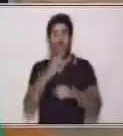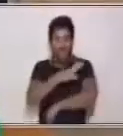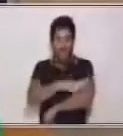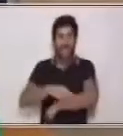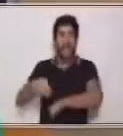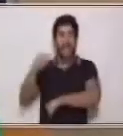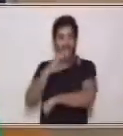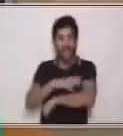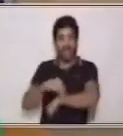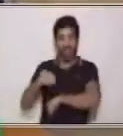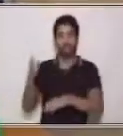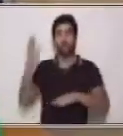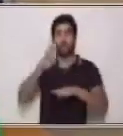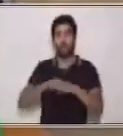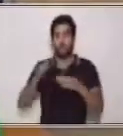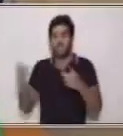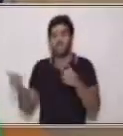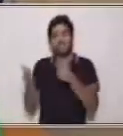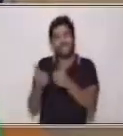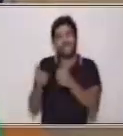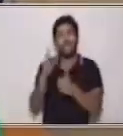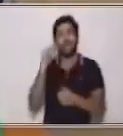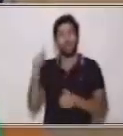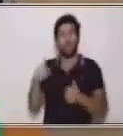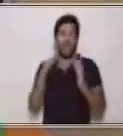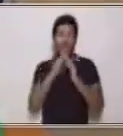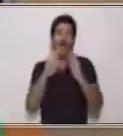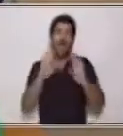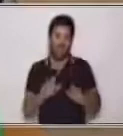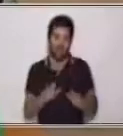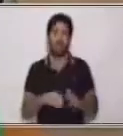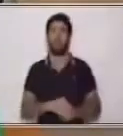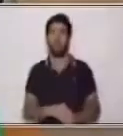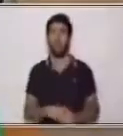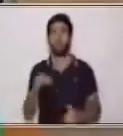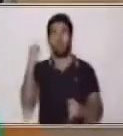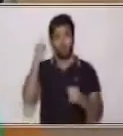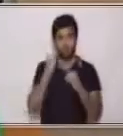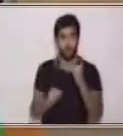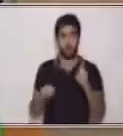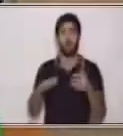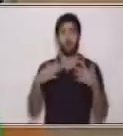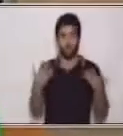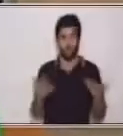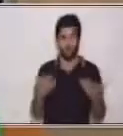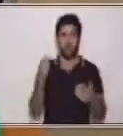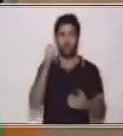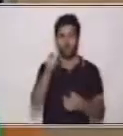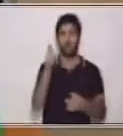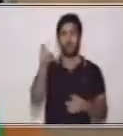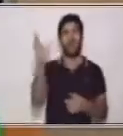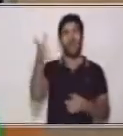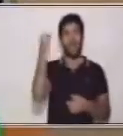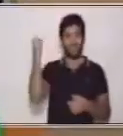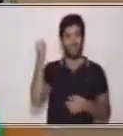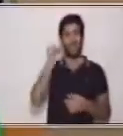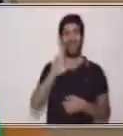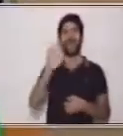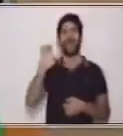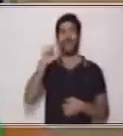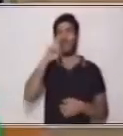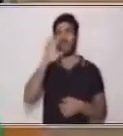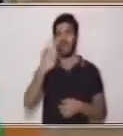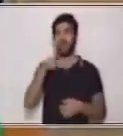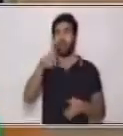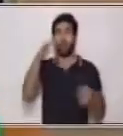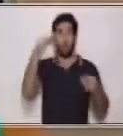tienes. ¿Por qué? Porque es doméstico. Ahora para terminar te voy a dejar un reto. Si tienes una hoja, tú